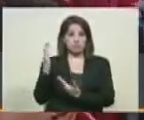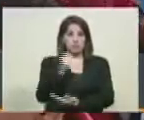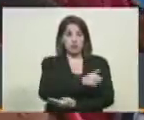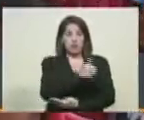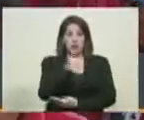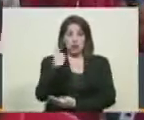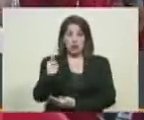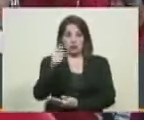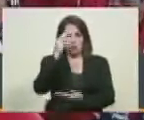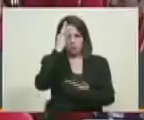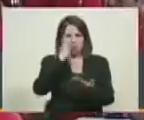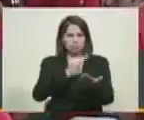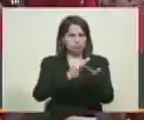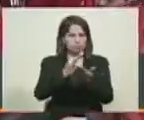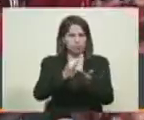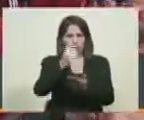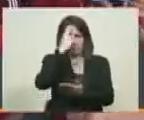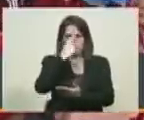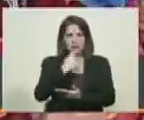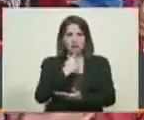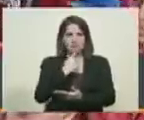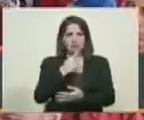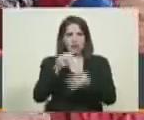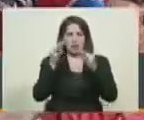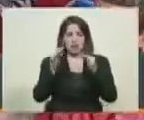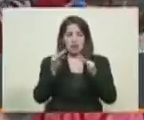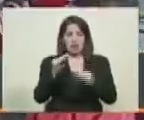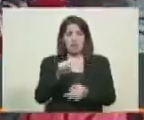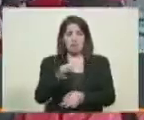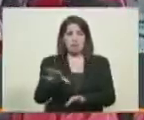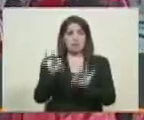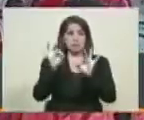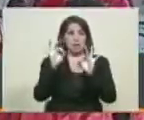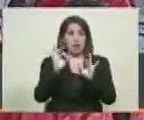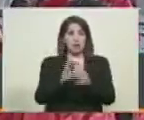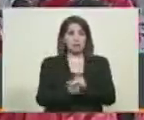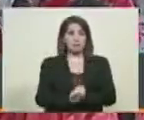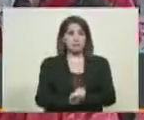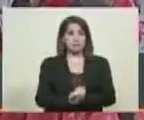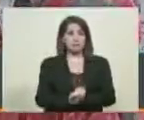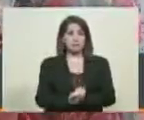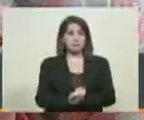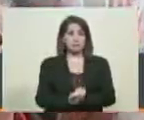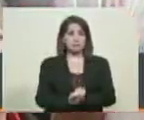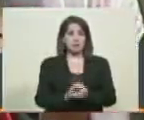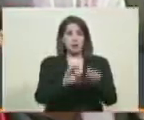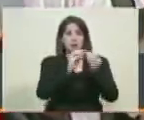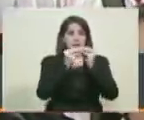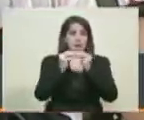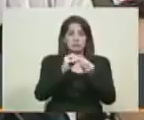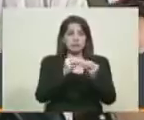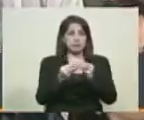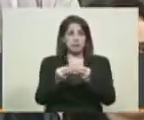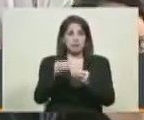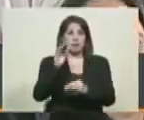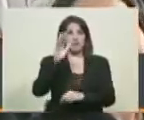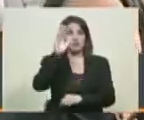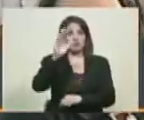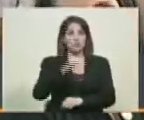tiene un perfil y tiene el perfil adecuado, presidente. Tiene el perfil, son los operadores para el